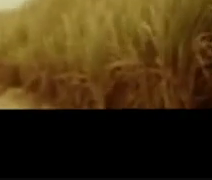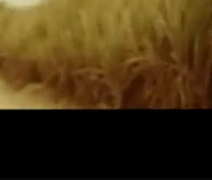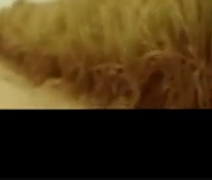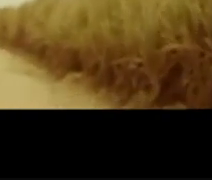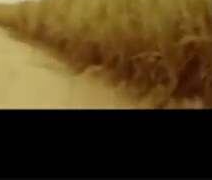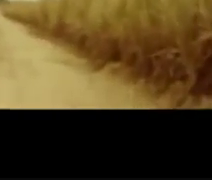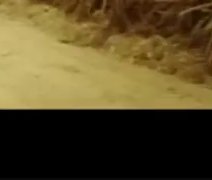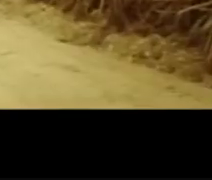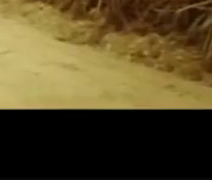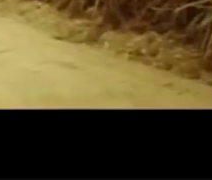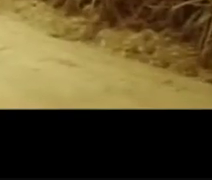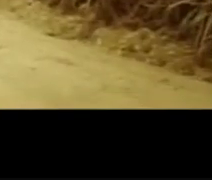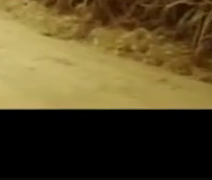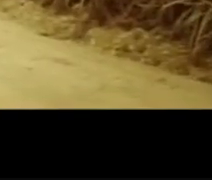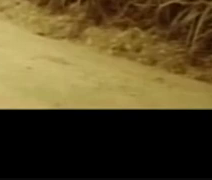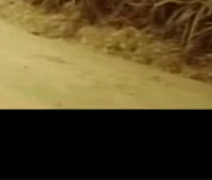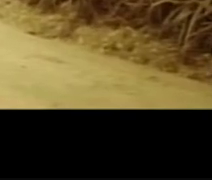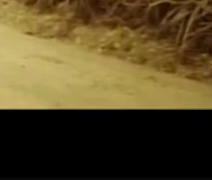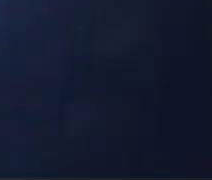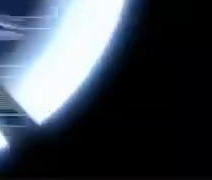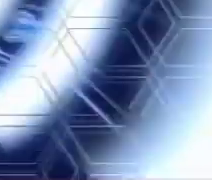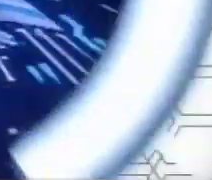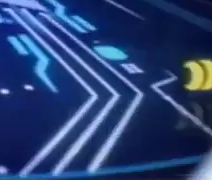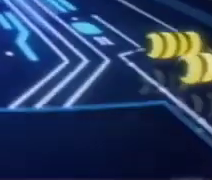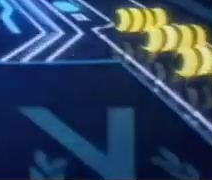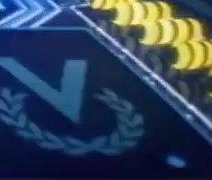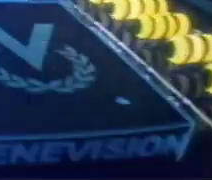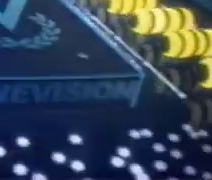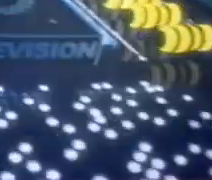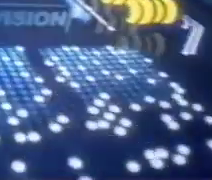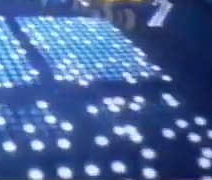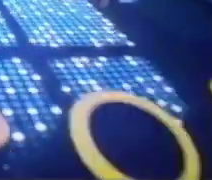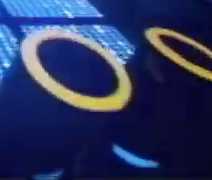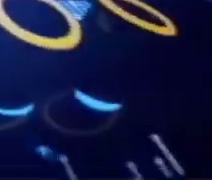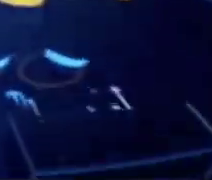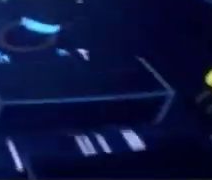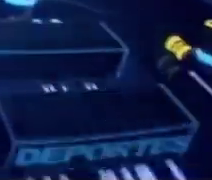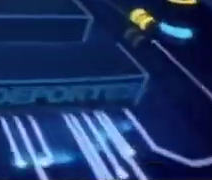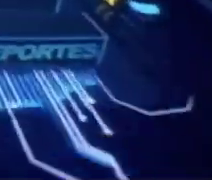la sombra. Y con la...